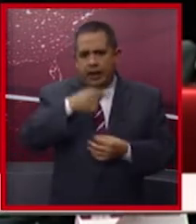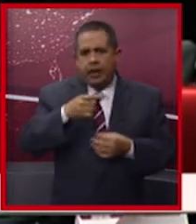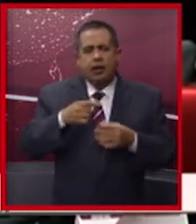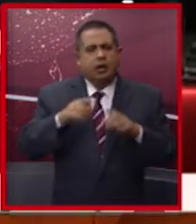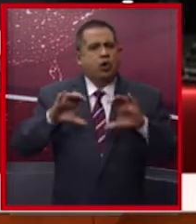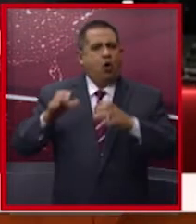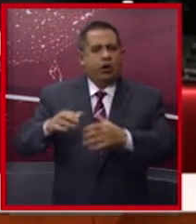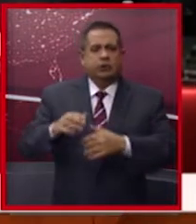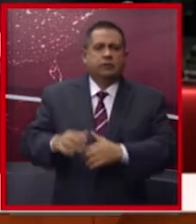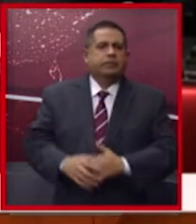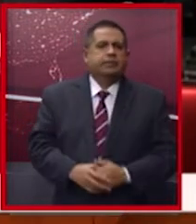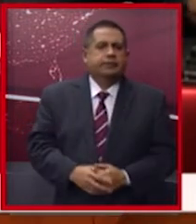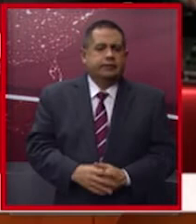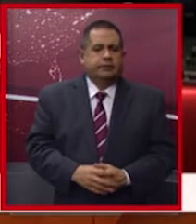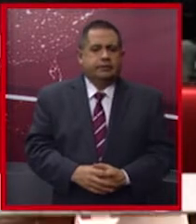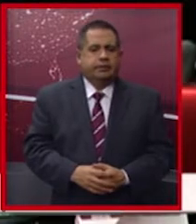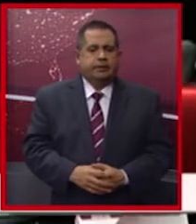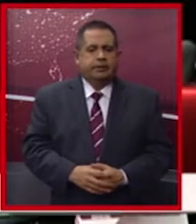Federal.